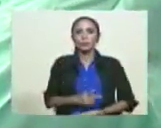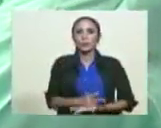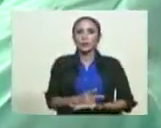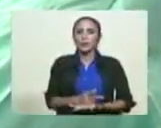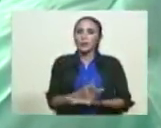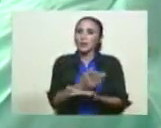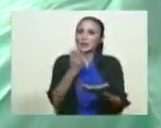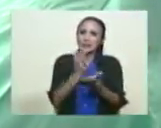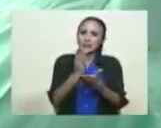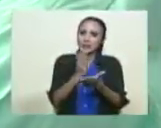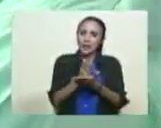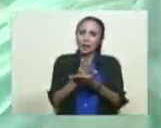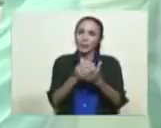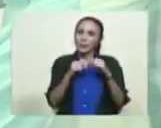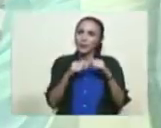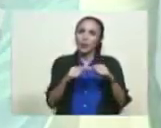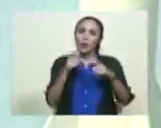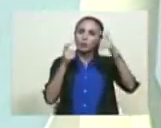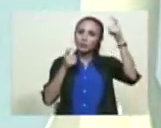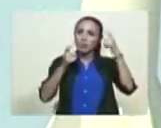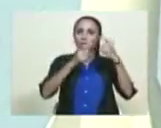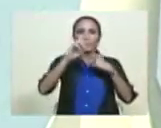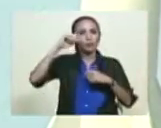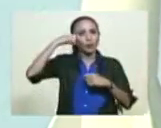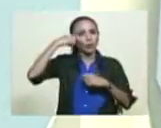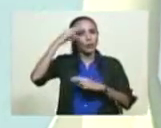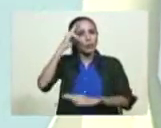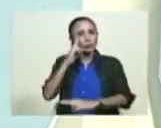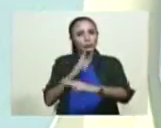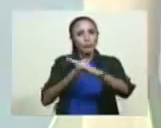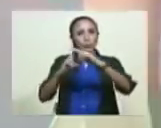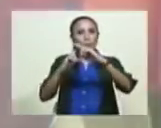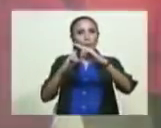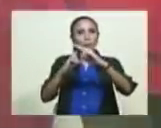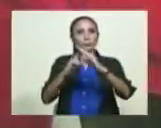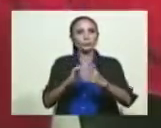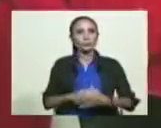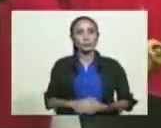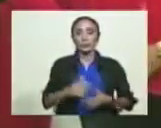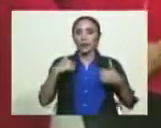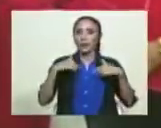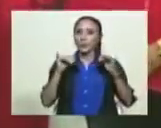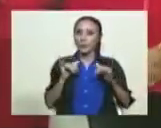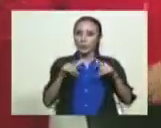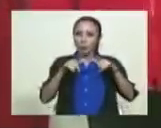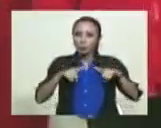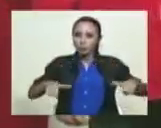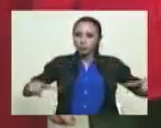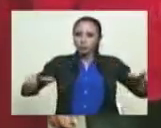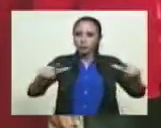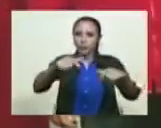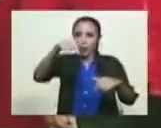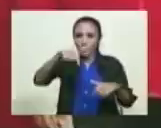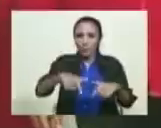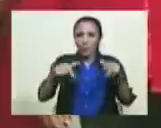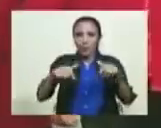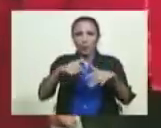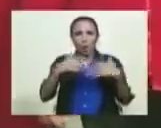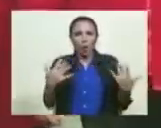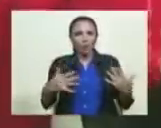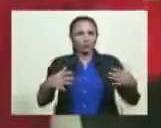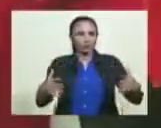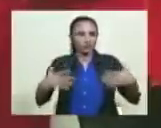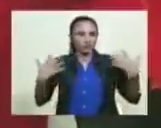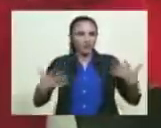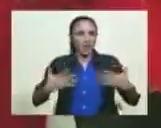y siempre consecuente. Y en el centro de este escenario, el bravío pueblo